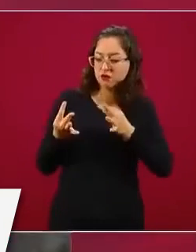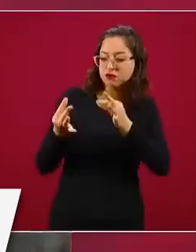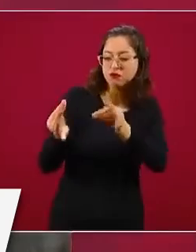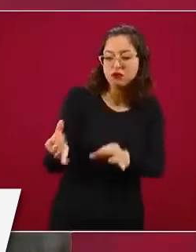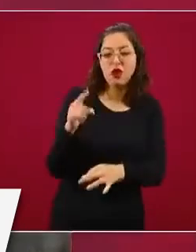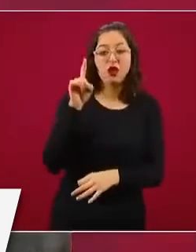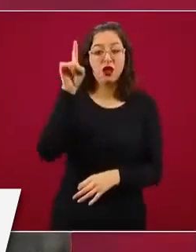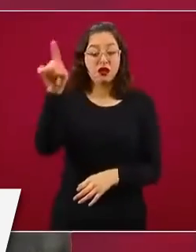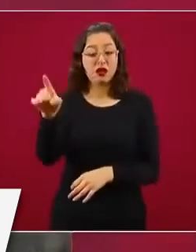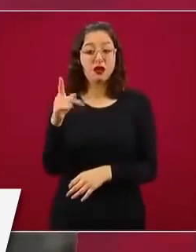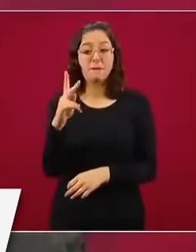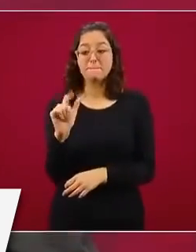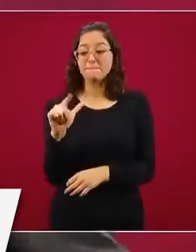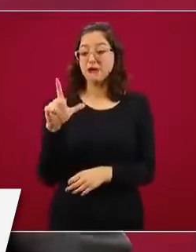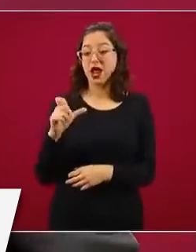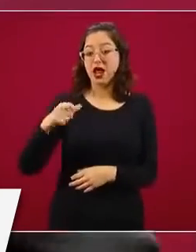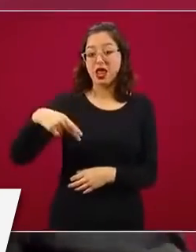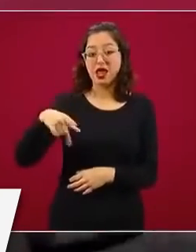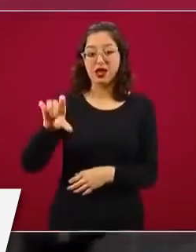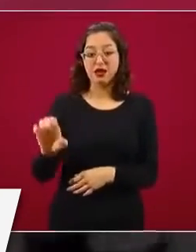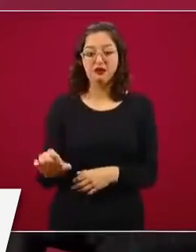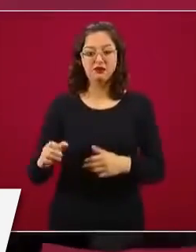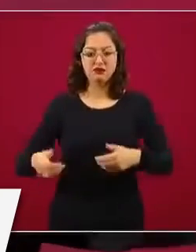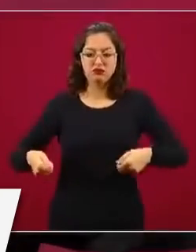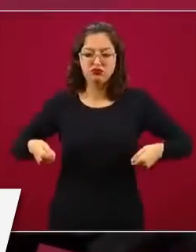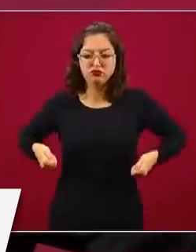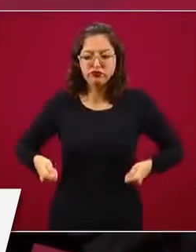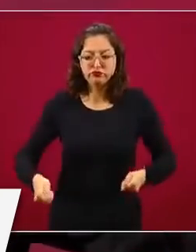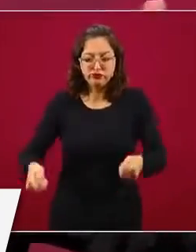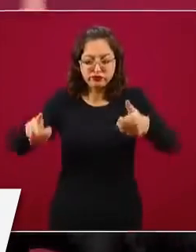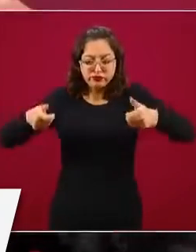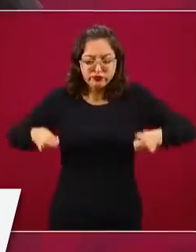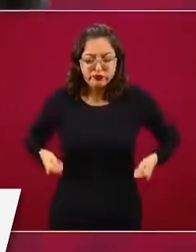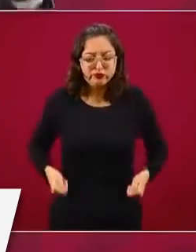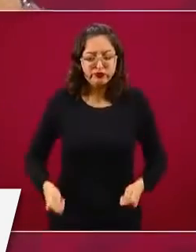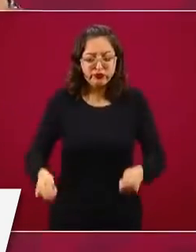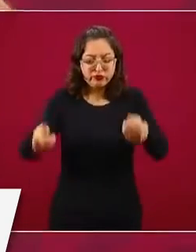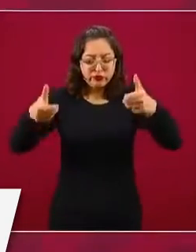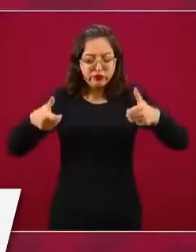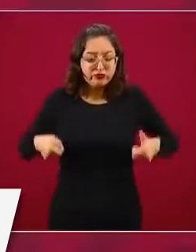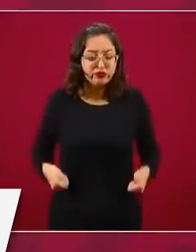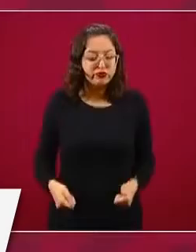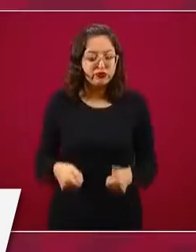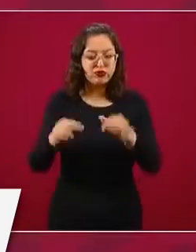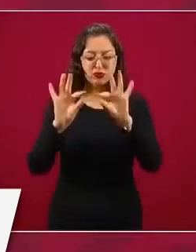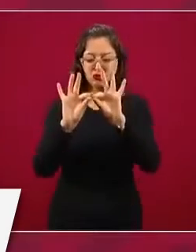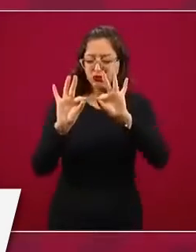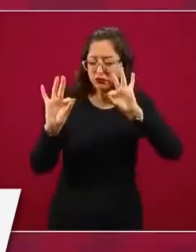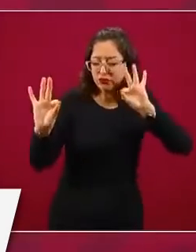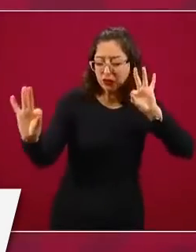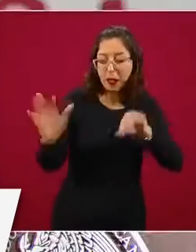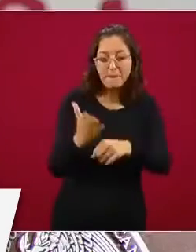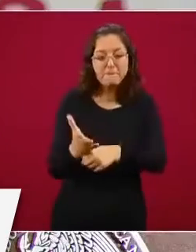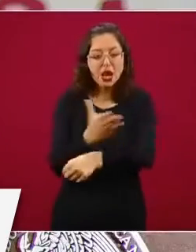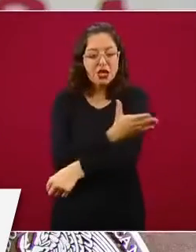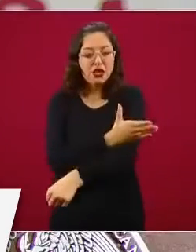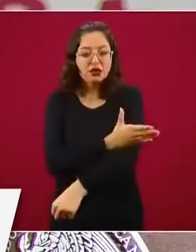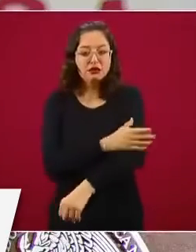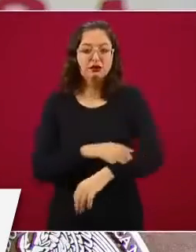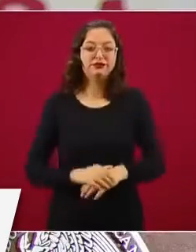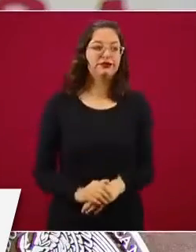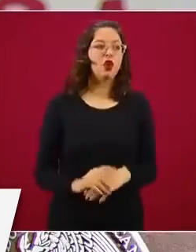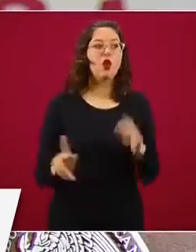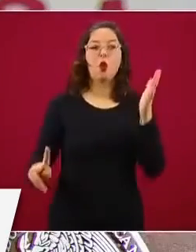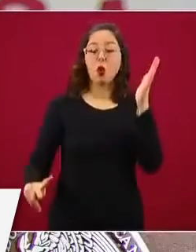en Palenque. Sacaban las trozas de madera y las convertían en triplay. Pues